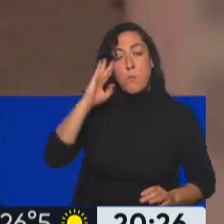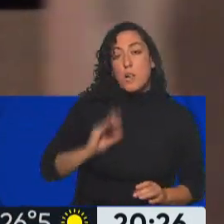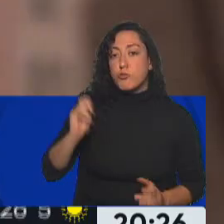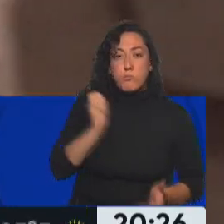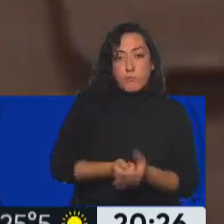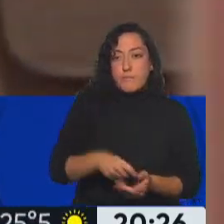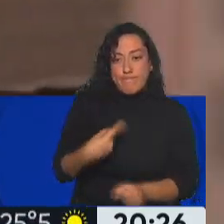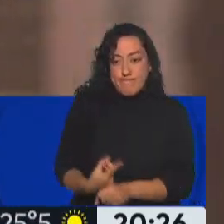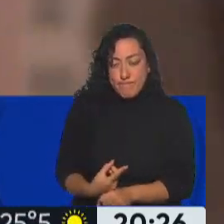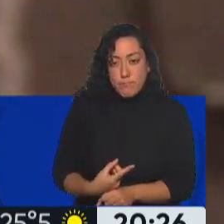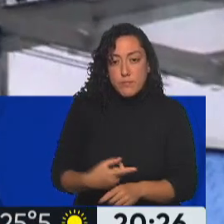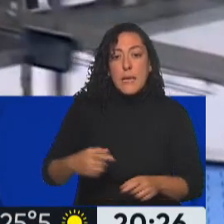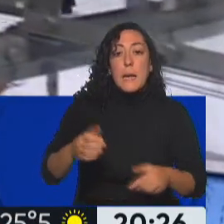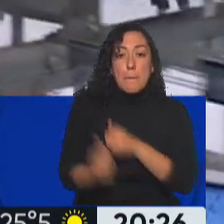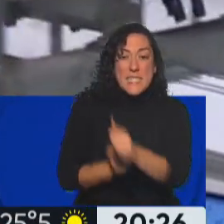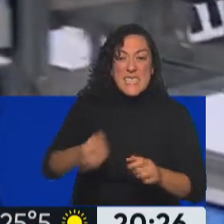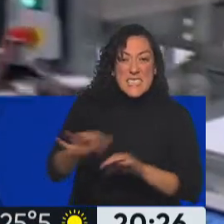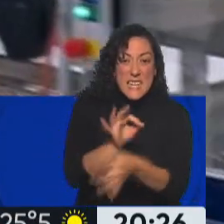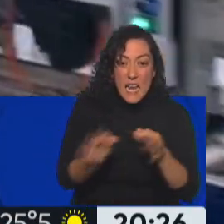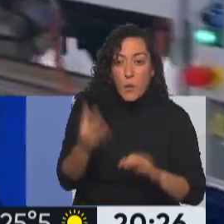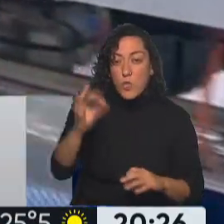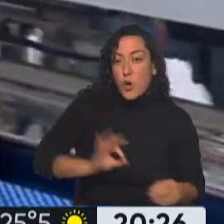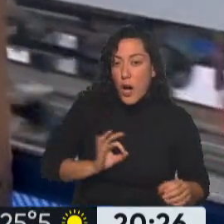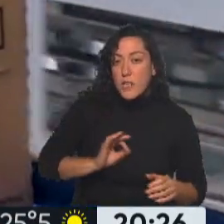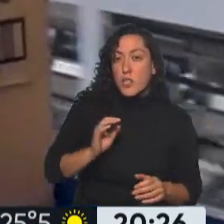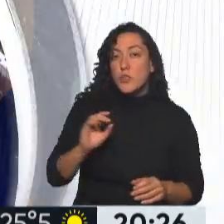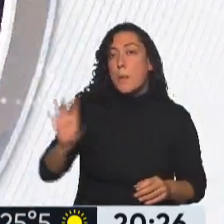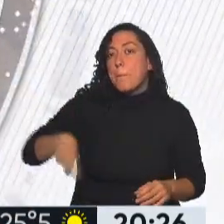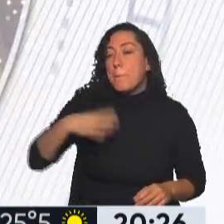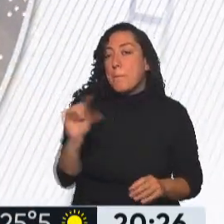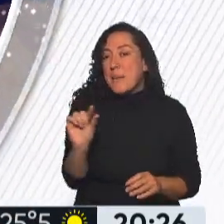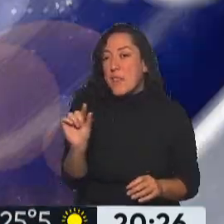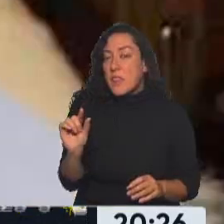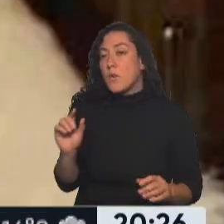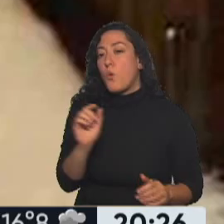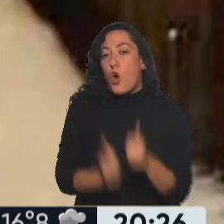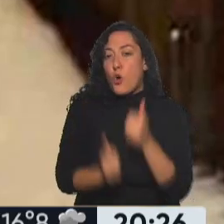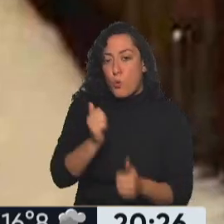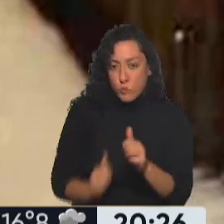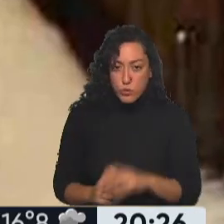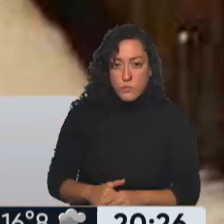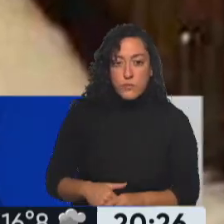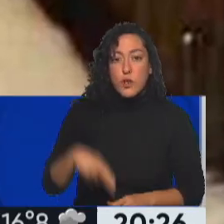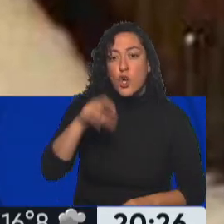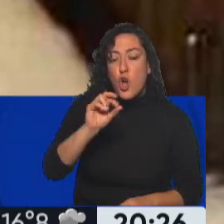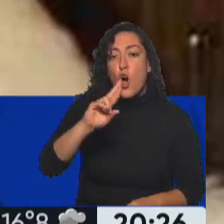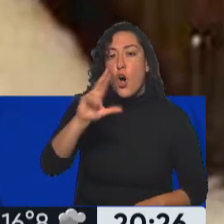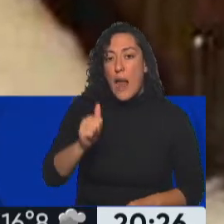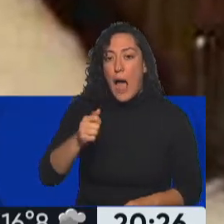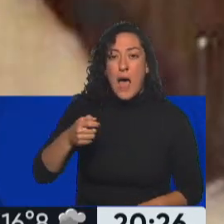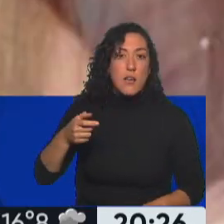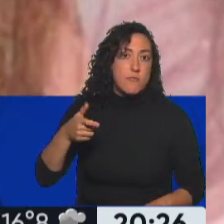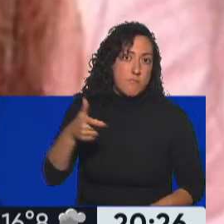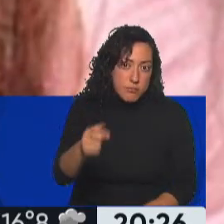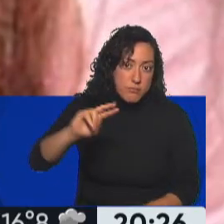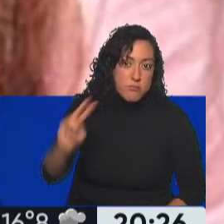La cerealera se encuentra desde hace 4 años en concurso preventivo. El crimen de Nora Dalmazo. Presentaron